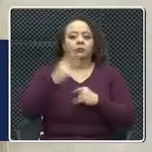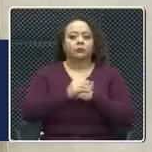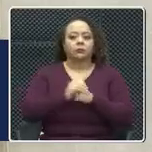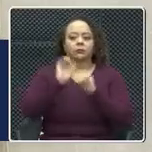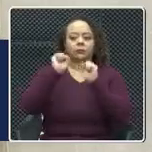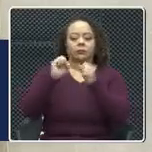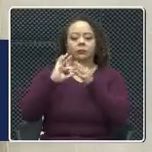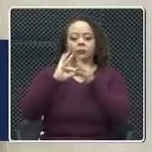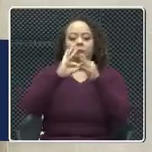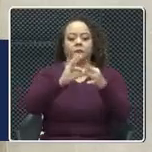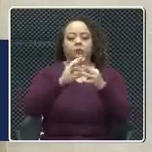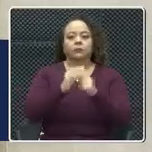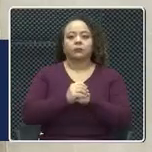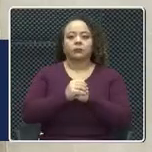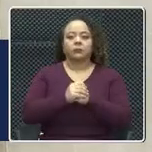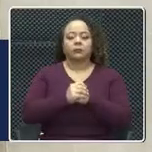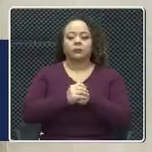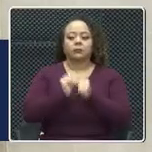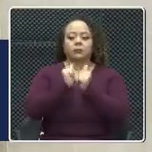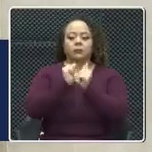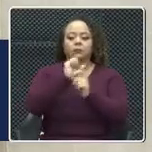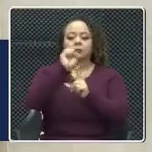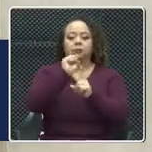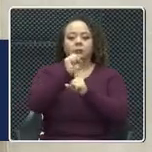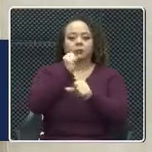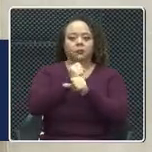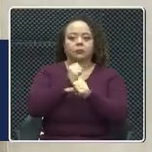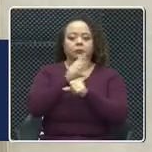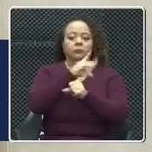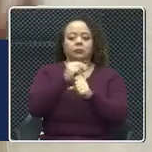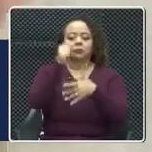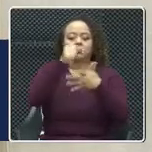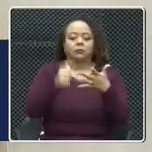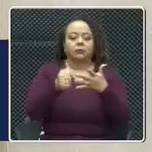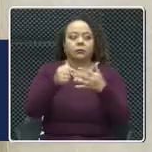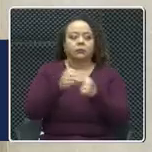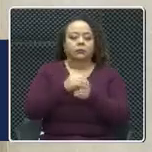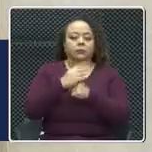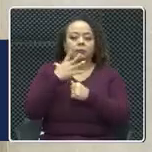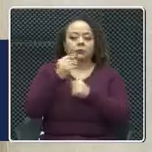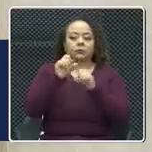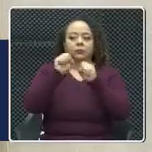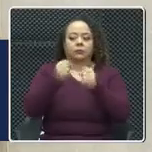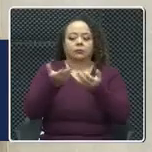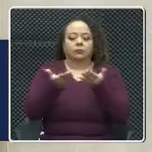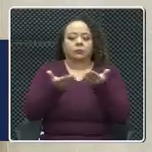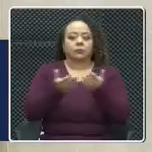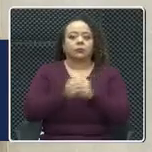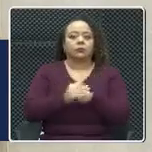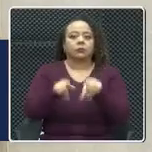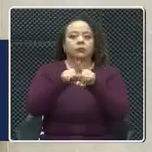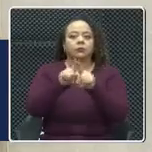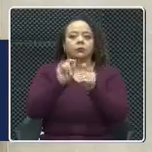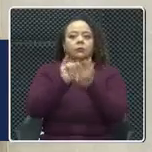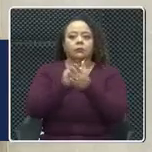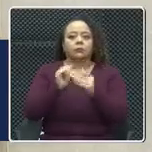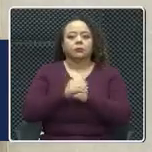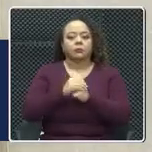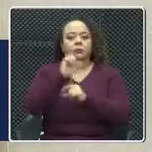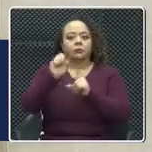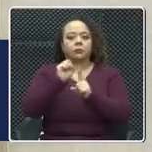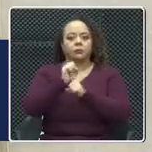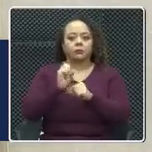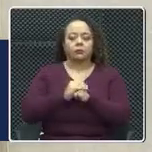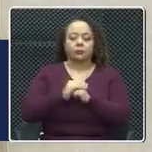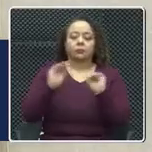pueden correlacionarse con la situación laboral y qué otros factores externos podrían estar mediando, ¿verdad? También en esa